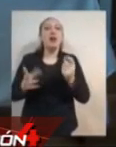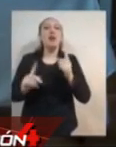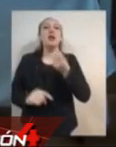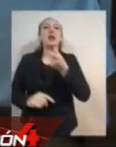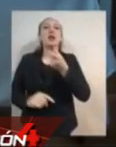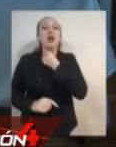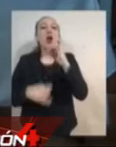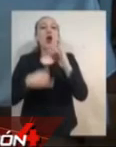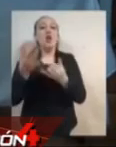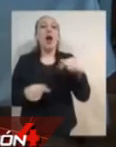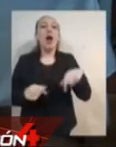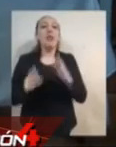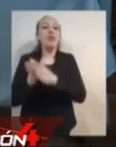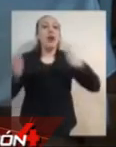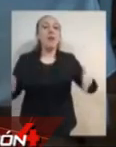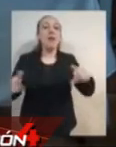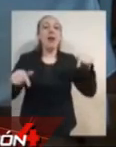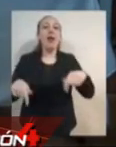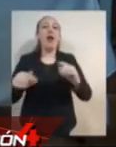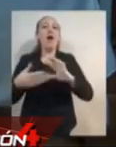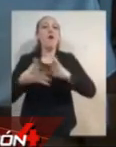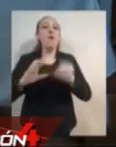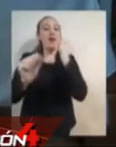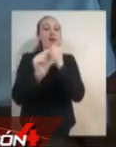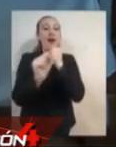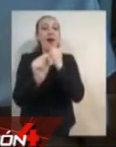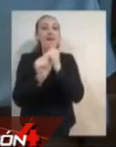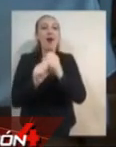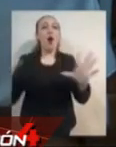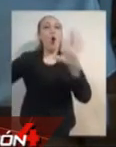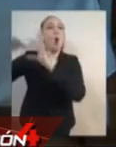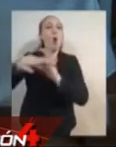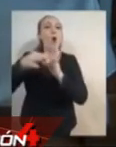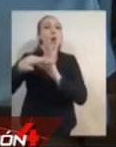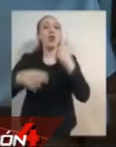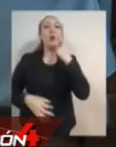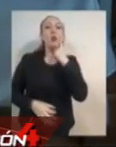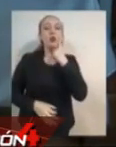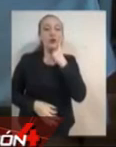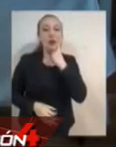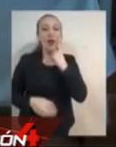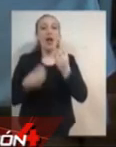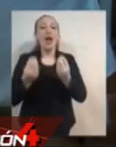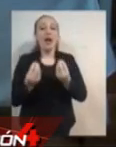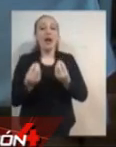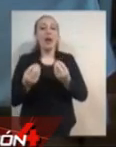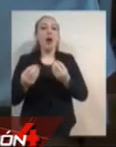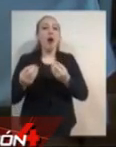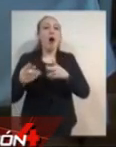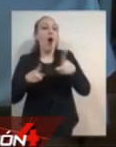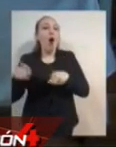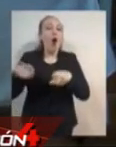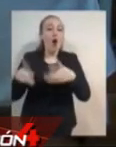mencionar que parte de las tareas que estamos realizando en este momento en conjunto con la municipalidad es la